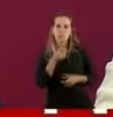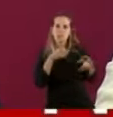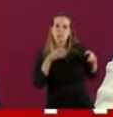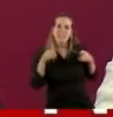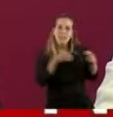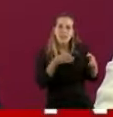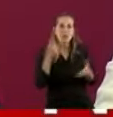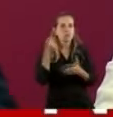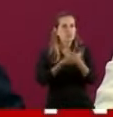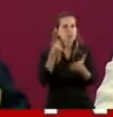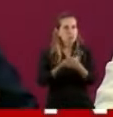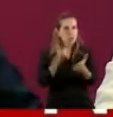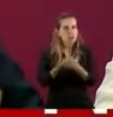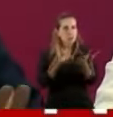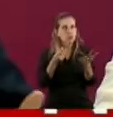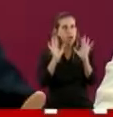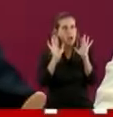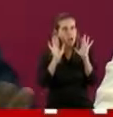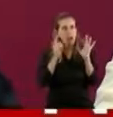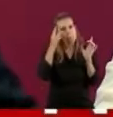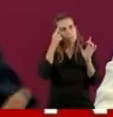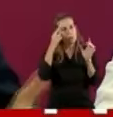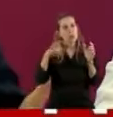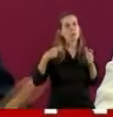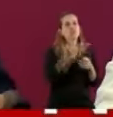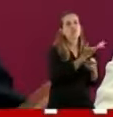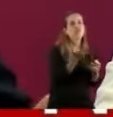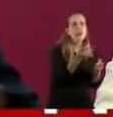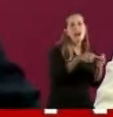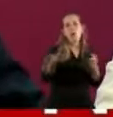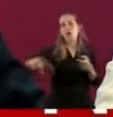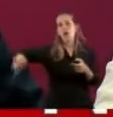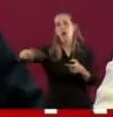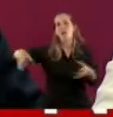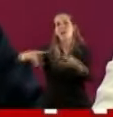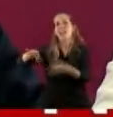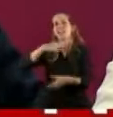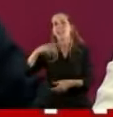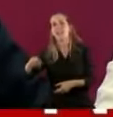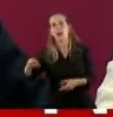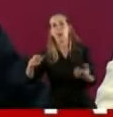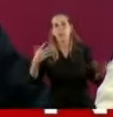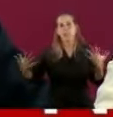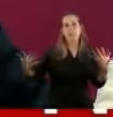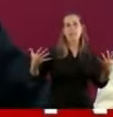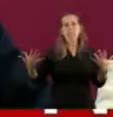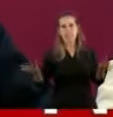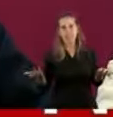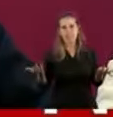de dar esta batalla entre ellos y la sociedad, entre nosotros y ellos. Y